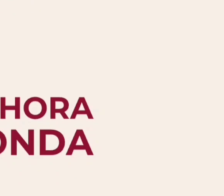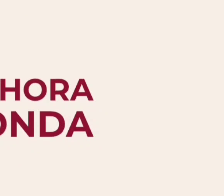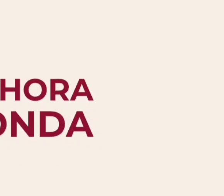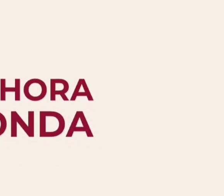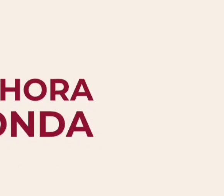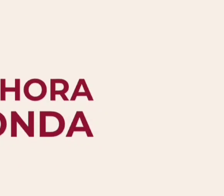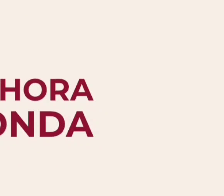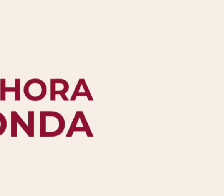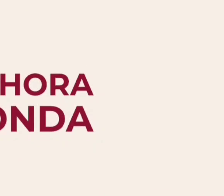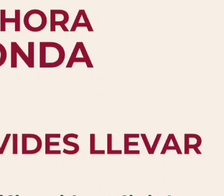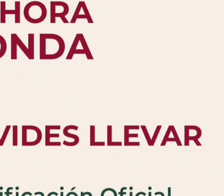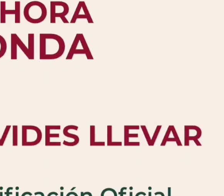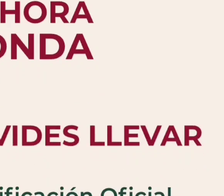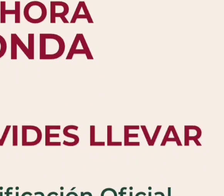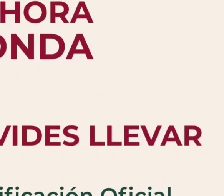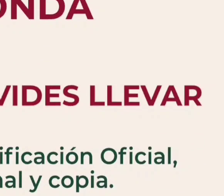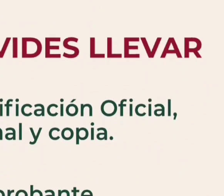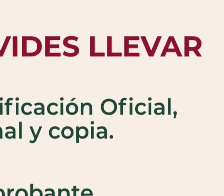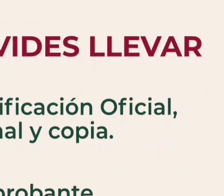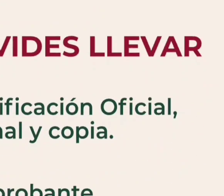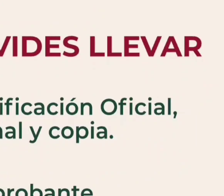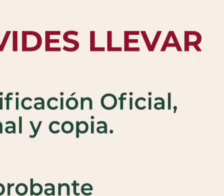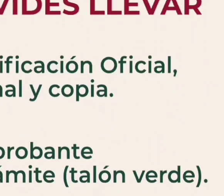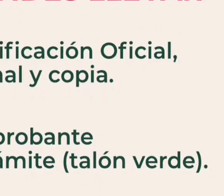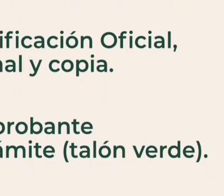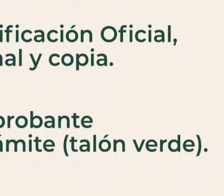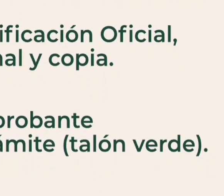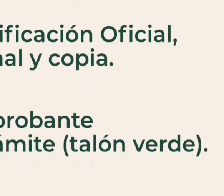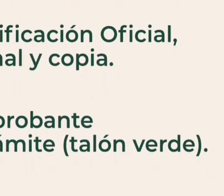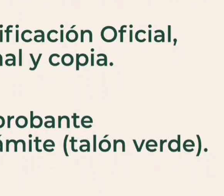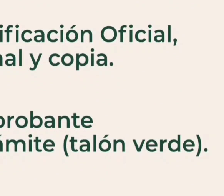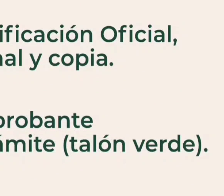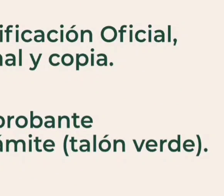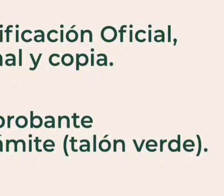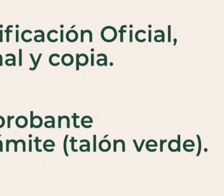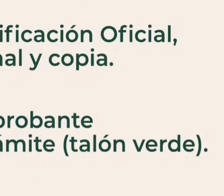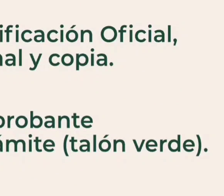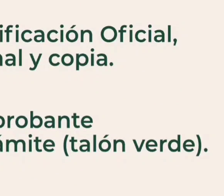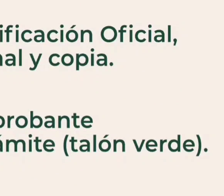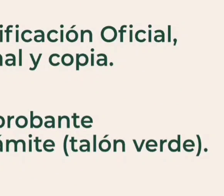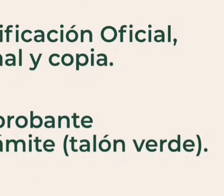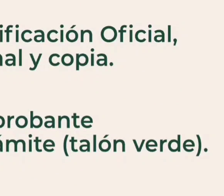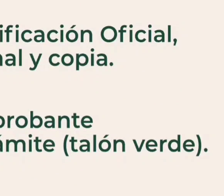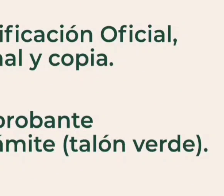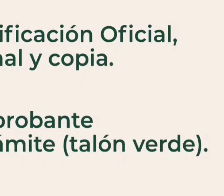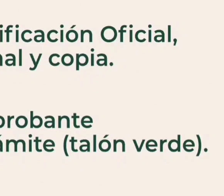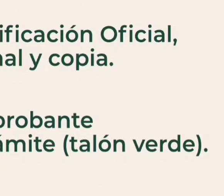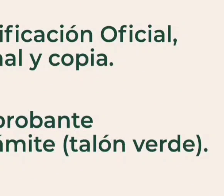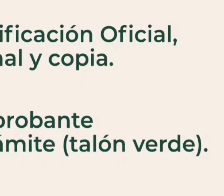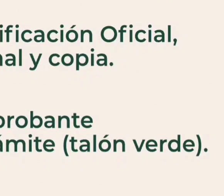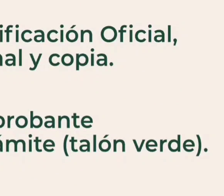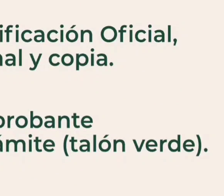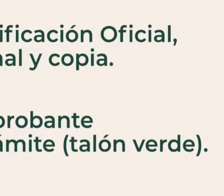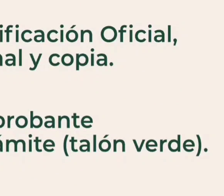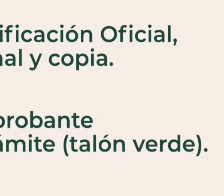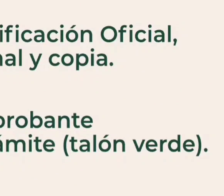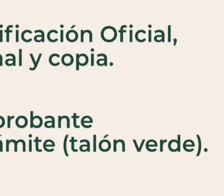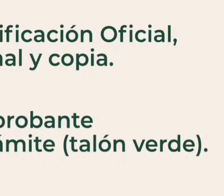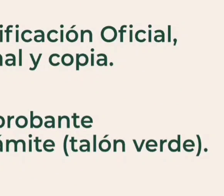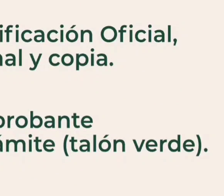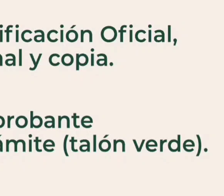la hora y el módulo en que tiene que acudir. Solo le recuerdo que no olvide llevar la credencial de